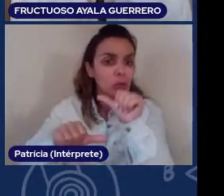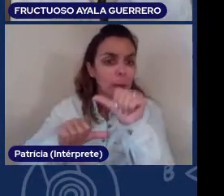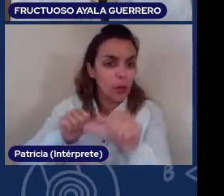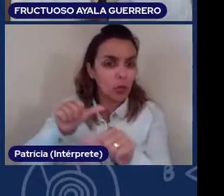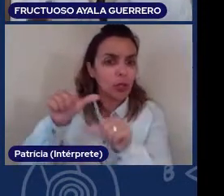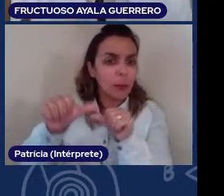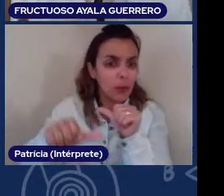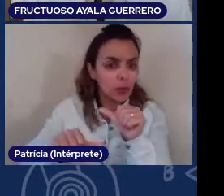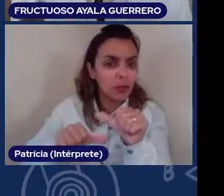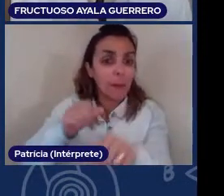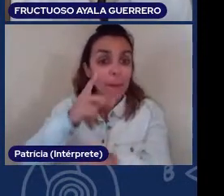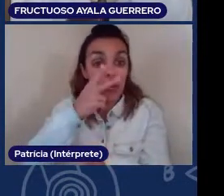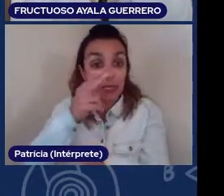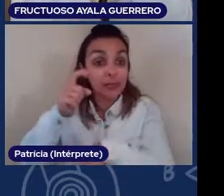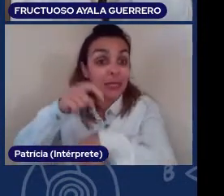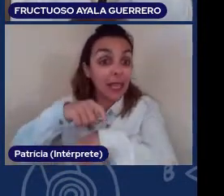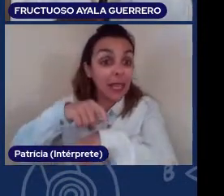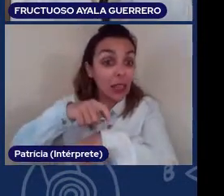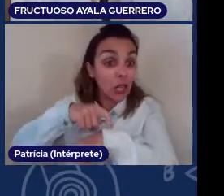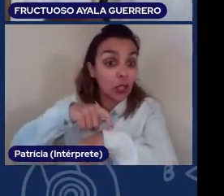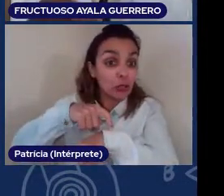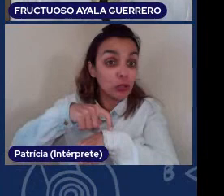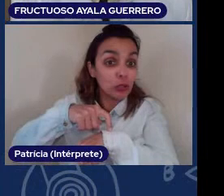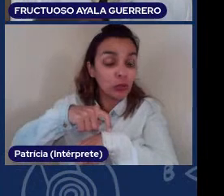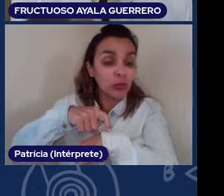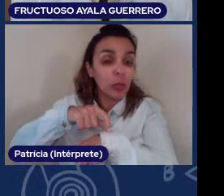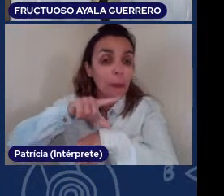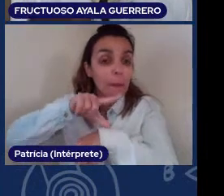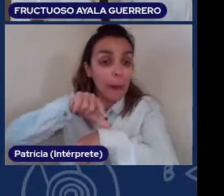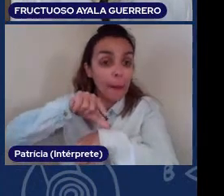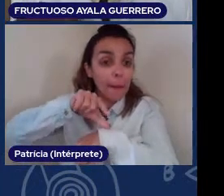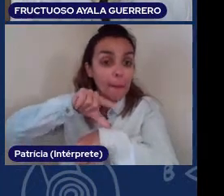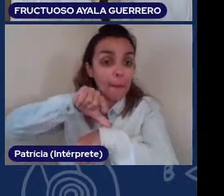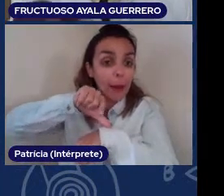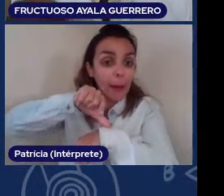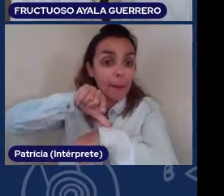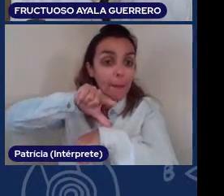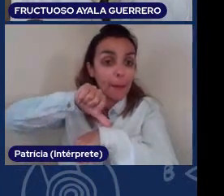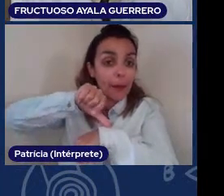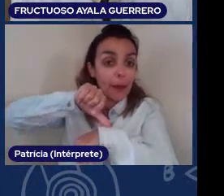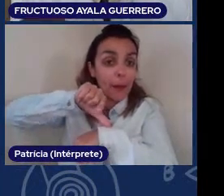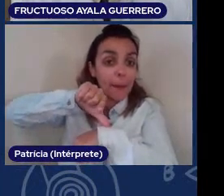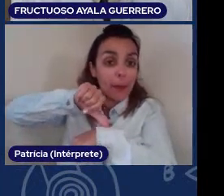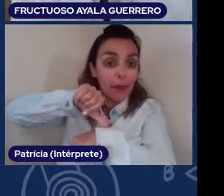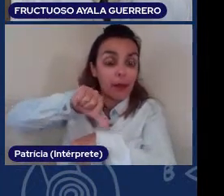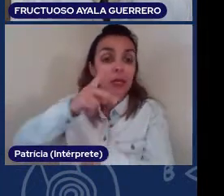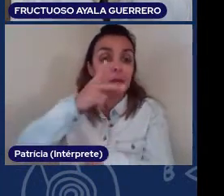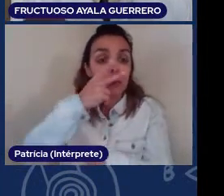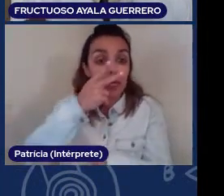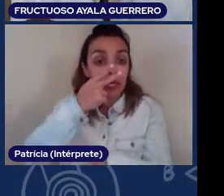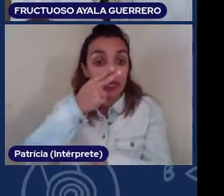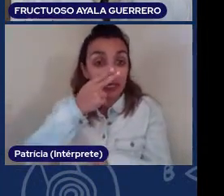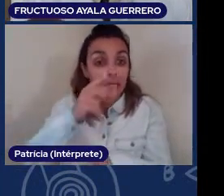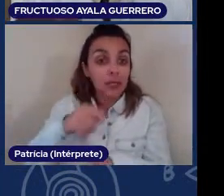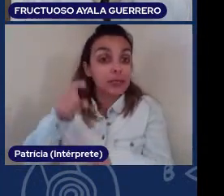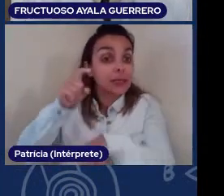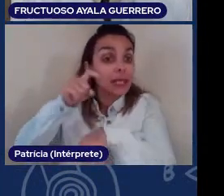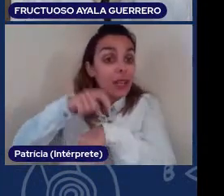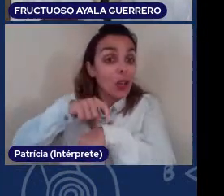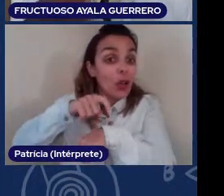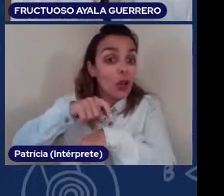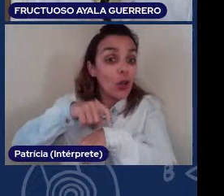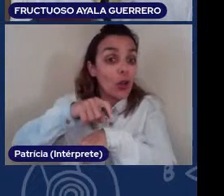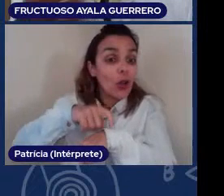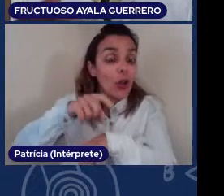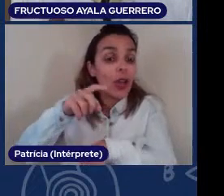tic-tac, tic-tac. Son genes que forman parte del reloj biológico, los que marcan el ritmo de